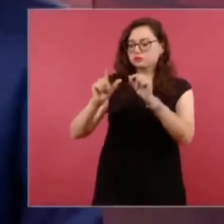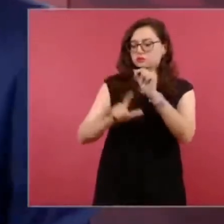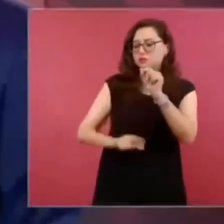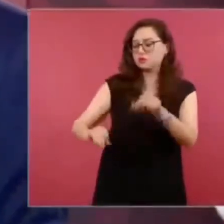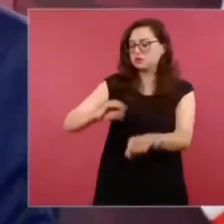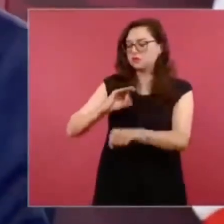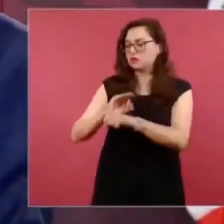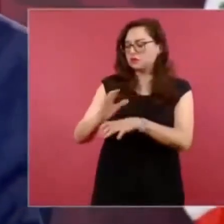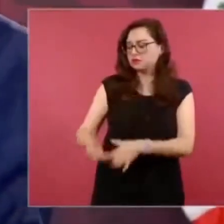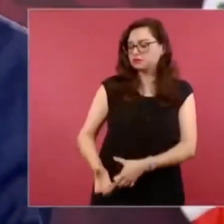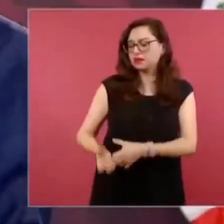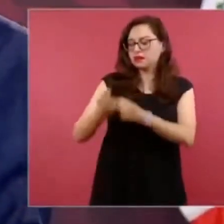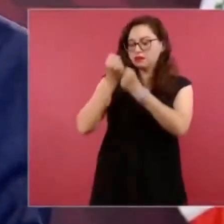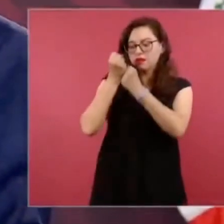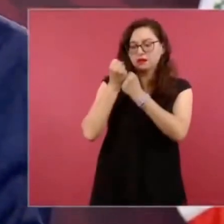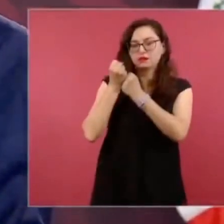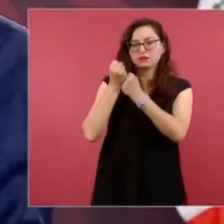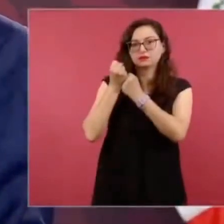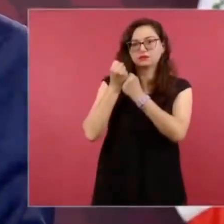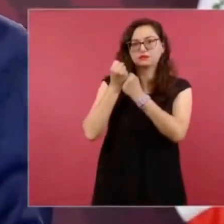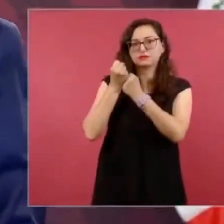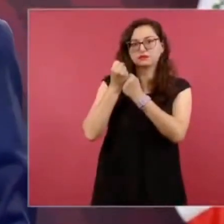Sus culturas.